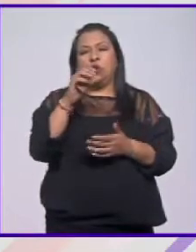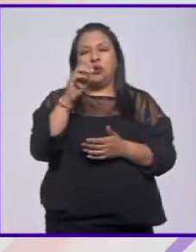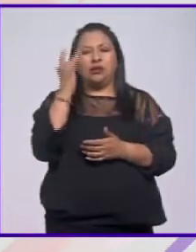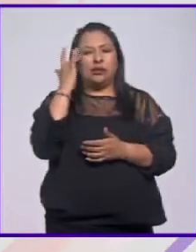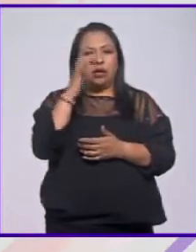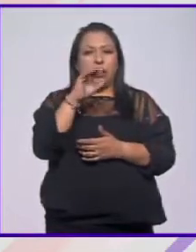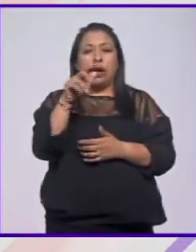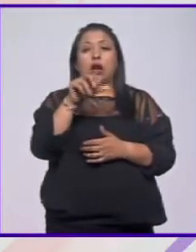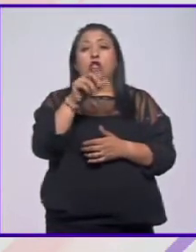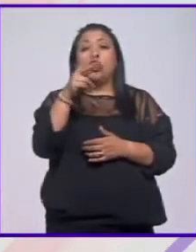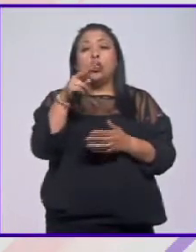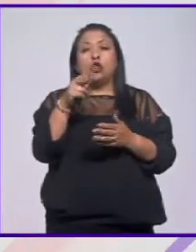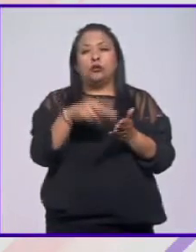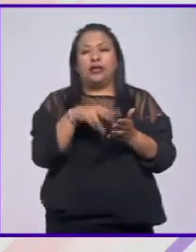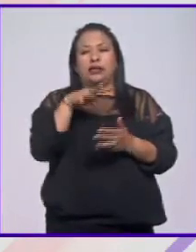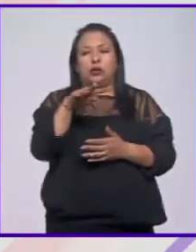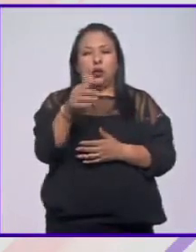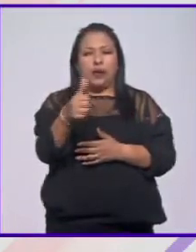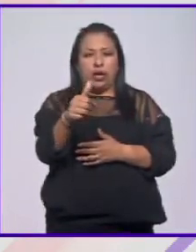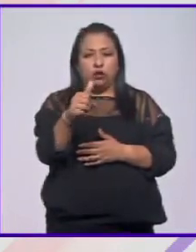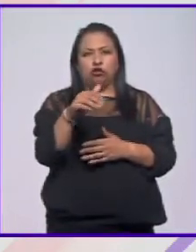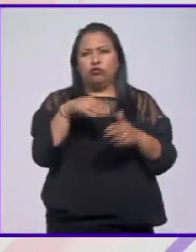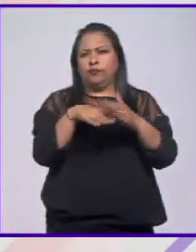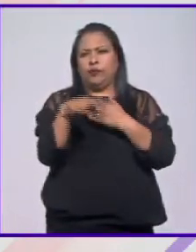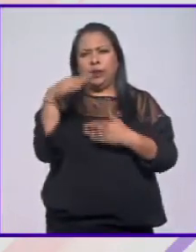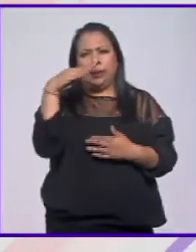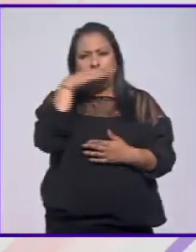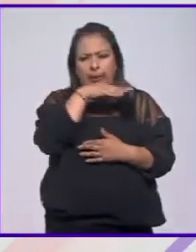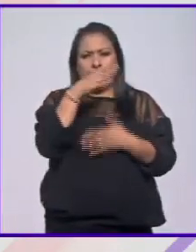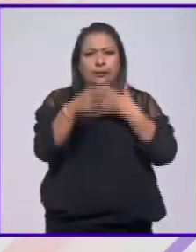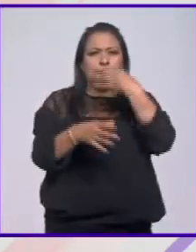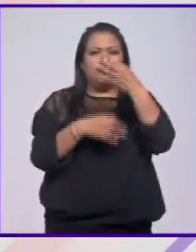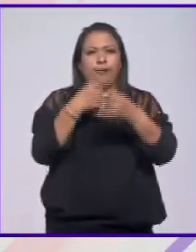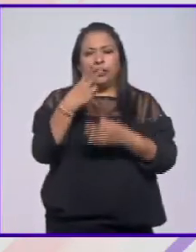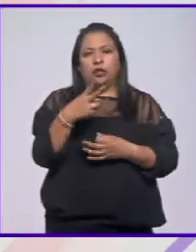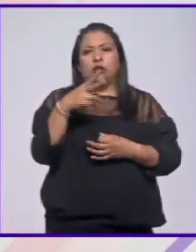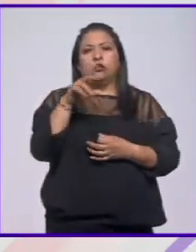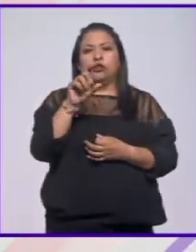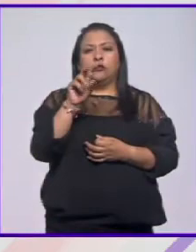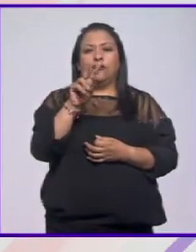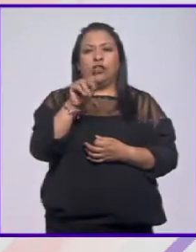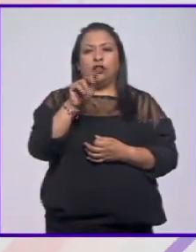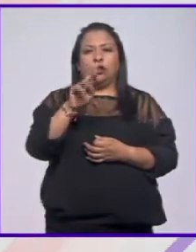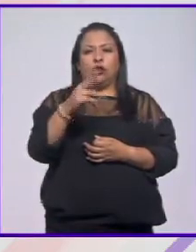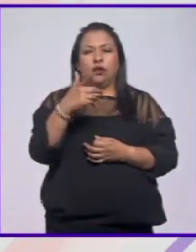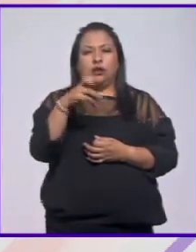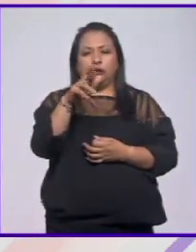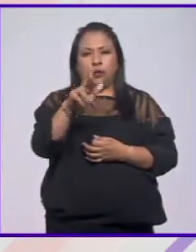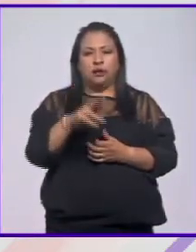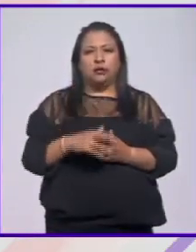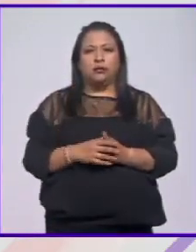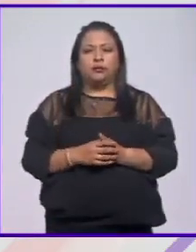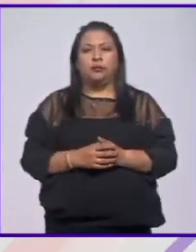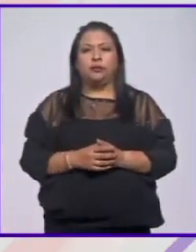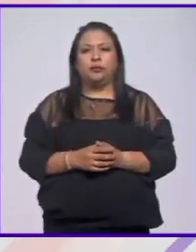de 2019. La entrada es libre. Noticias 22, Víctor Gaspar.